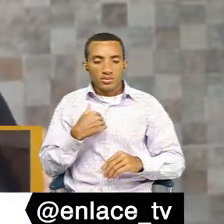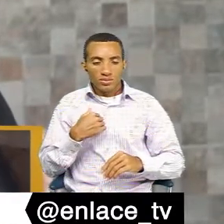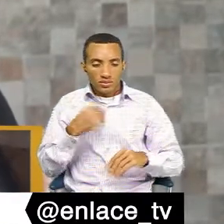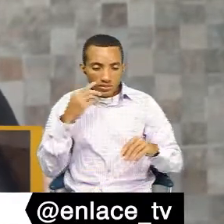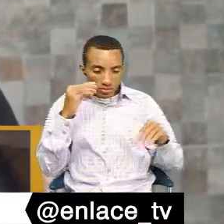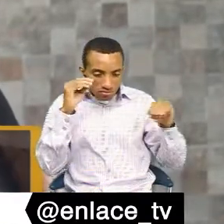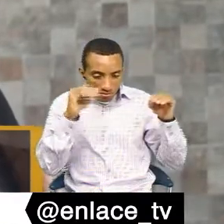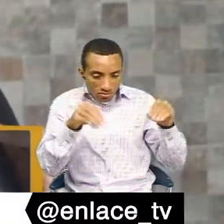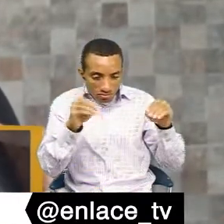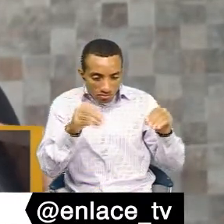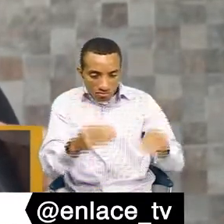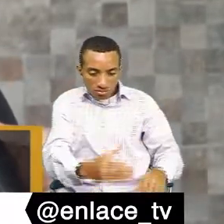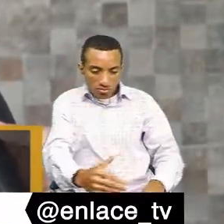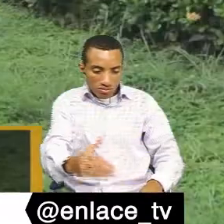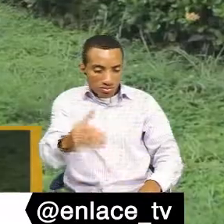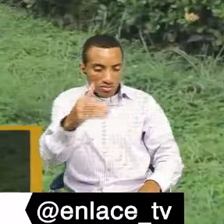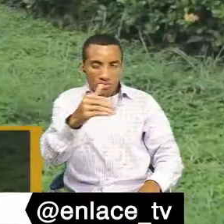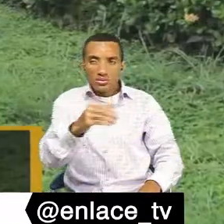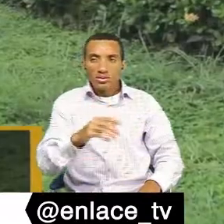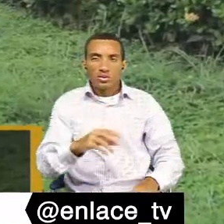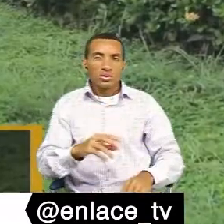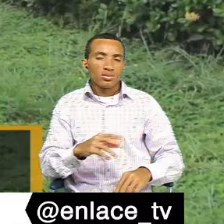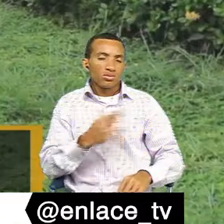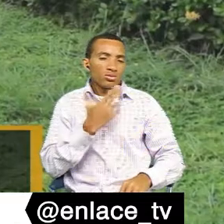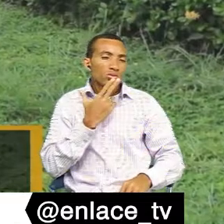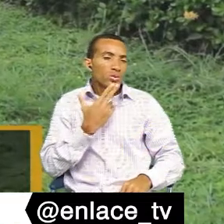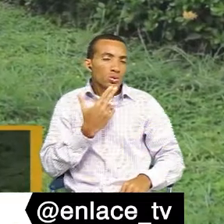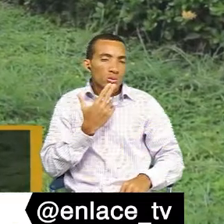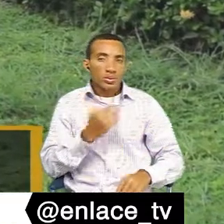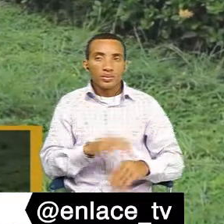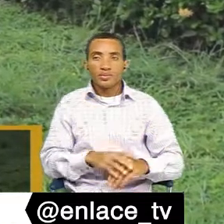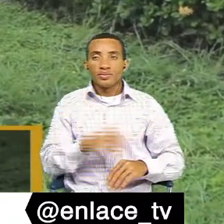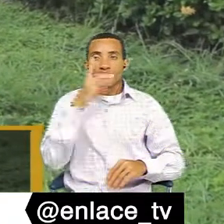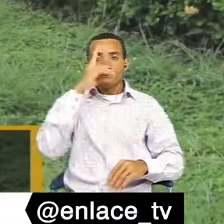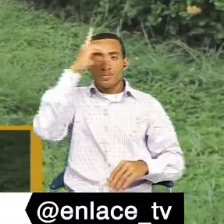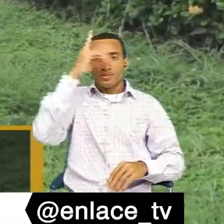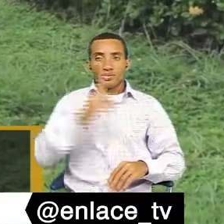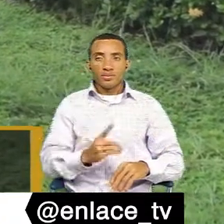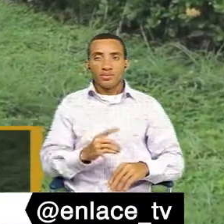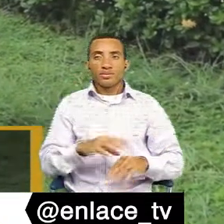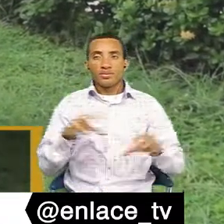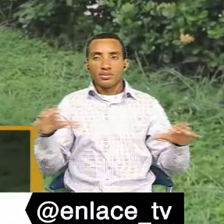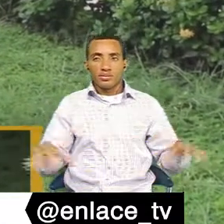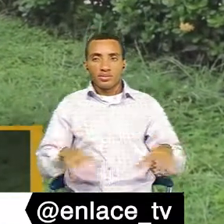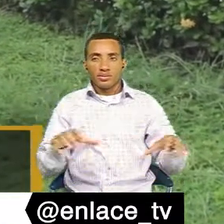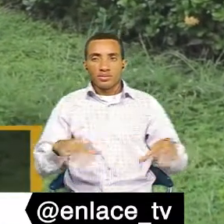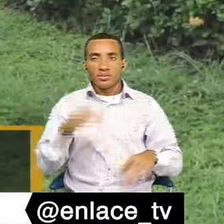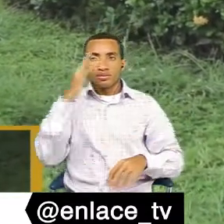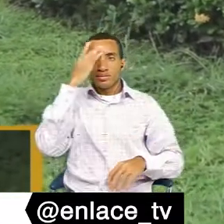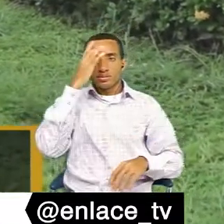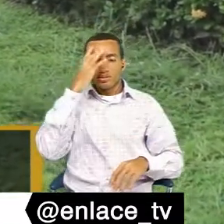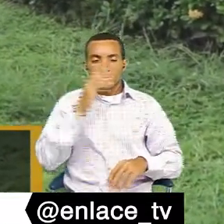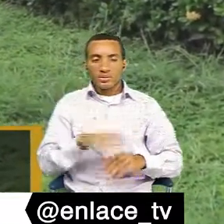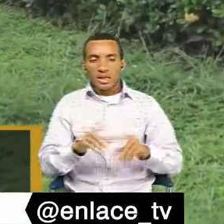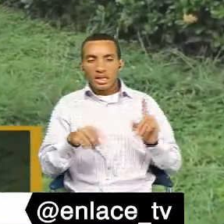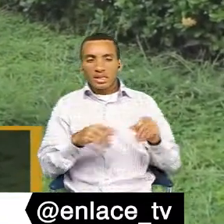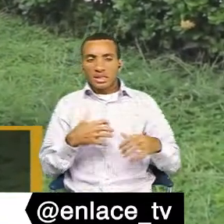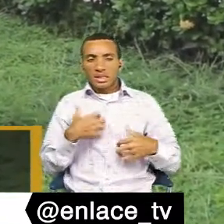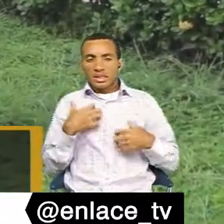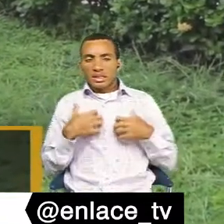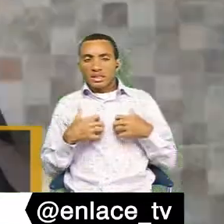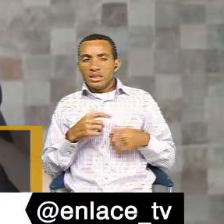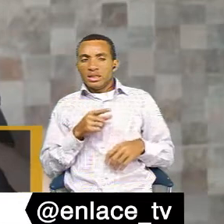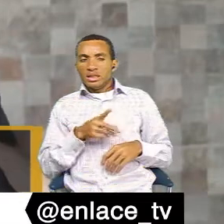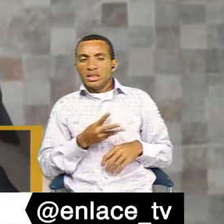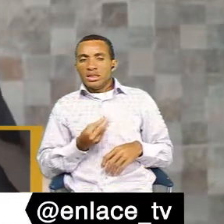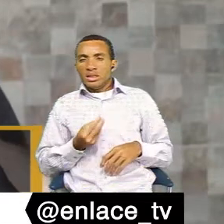y que es totalmente noble. Aseguraron que tomaron la decisión de realizar la actividad por la estigmatización que hay sobre estos